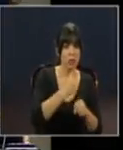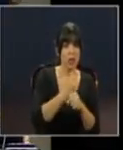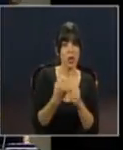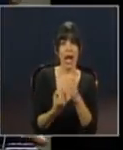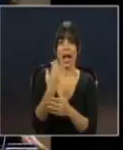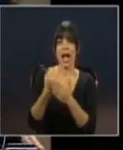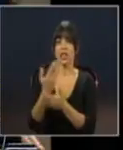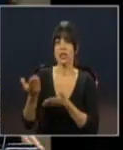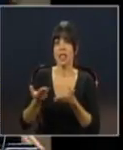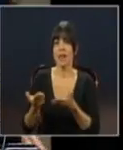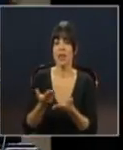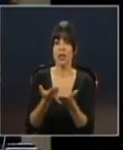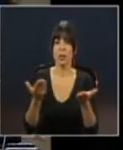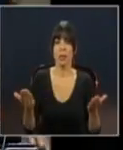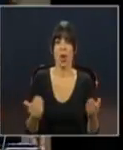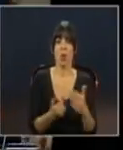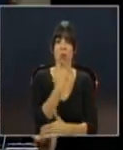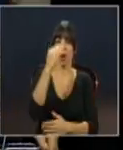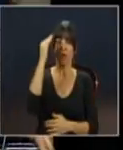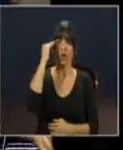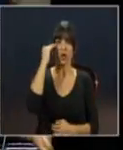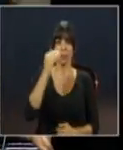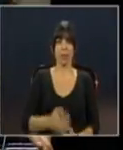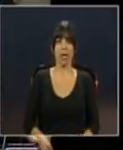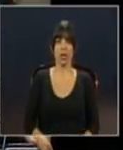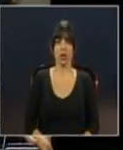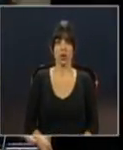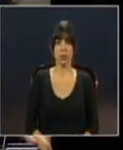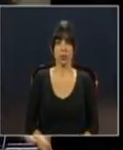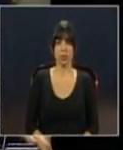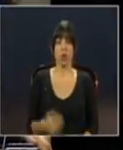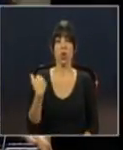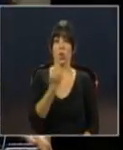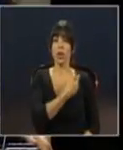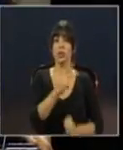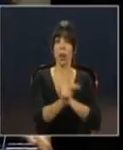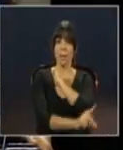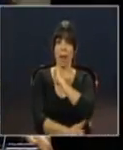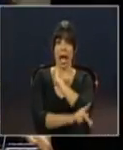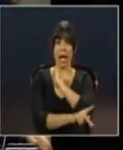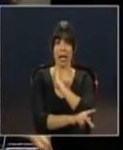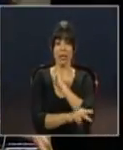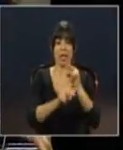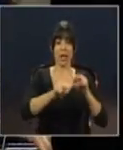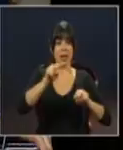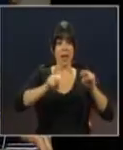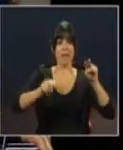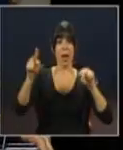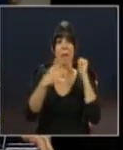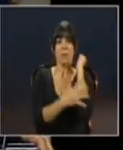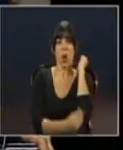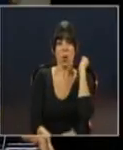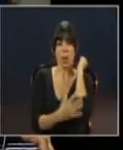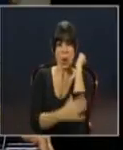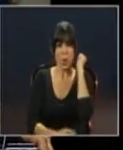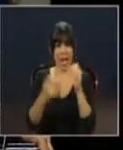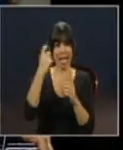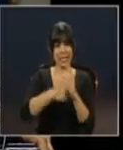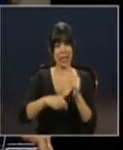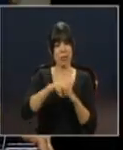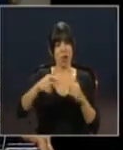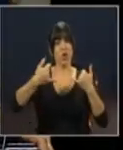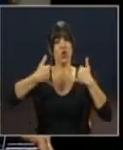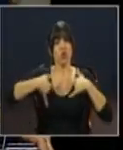bienes, servicios y nuevo conocimiento. Nuestro país, cuyos niveles de pobreza y pobreza extrema son